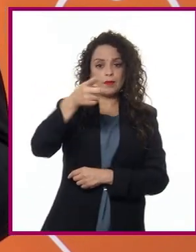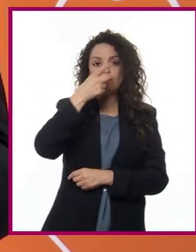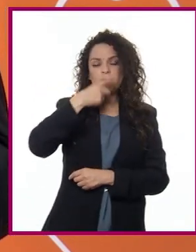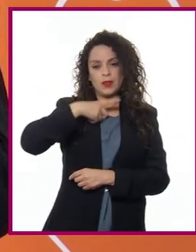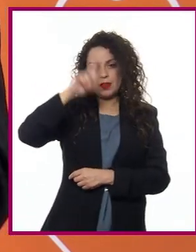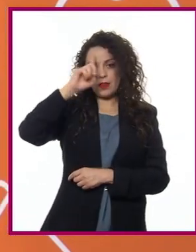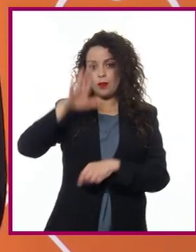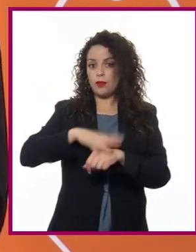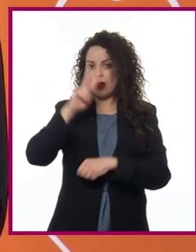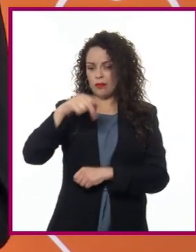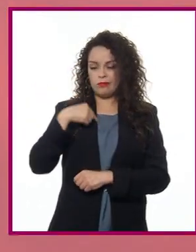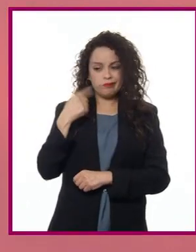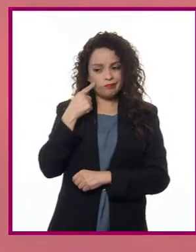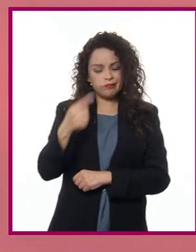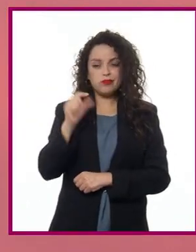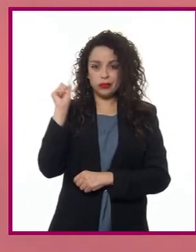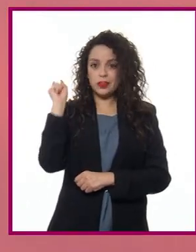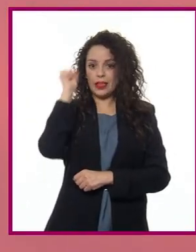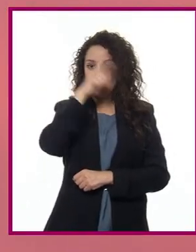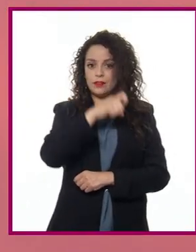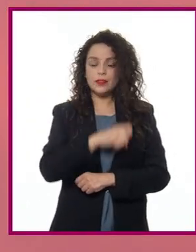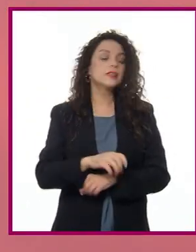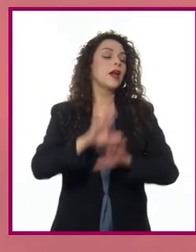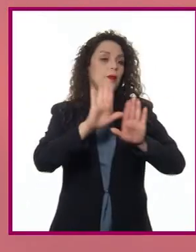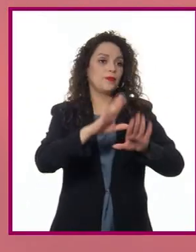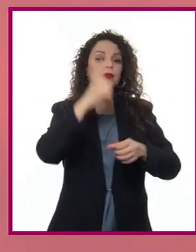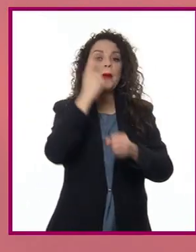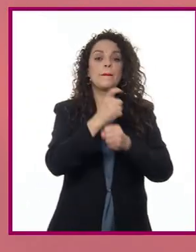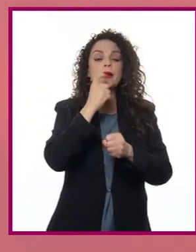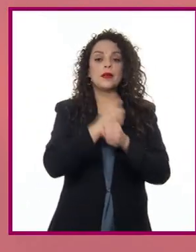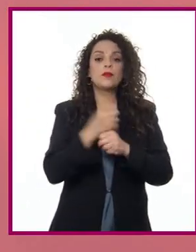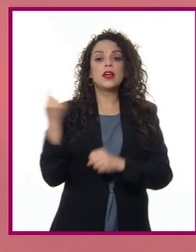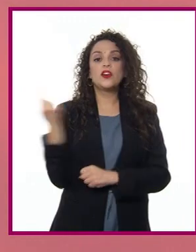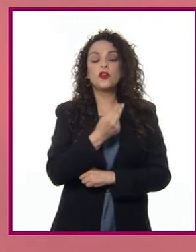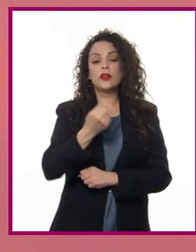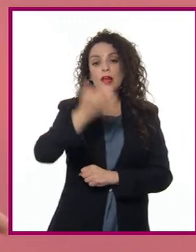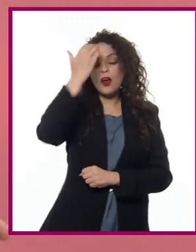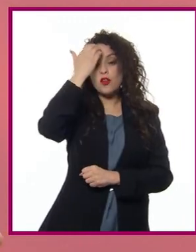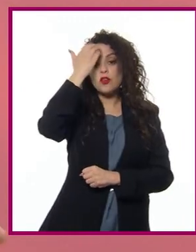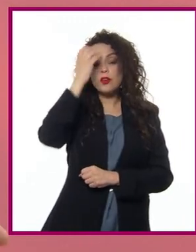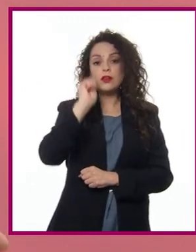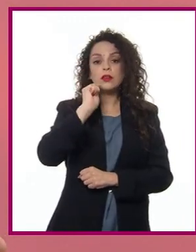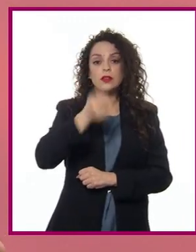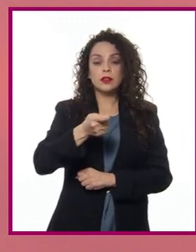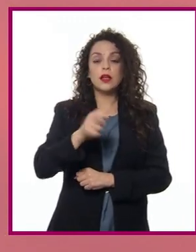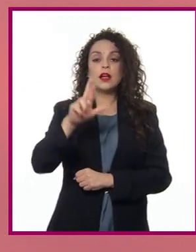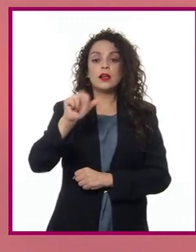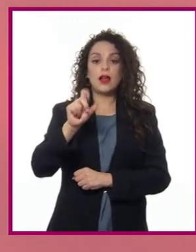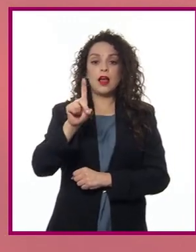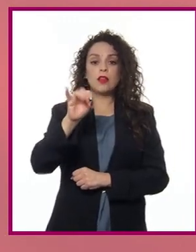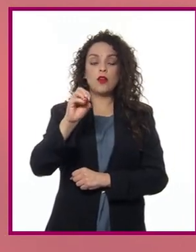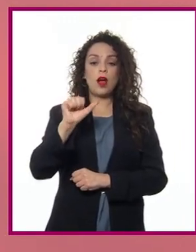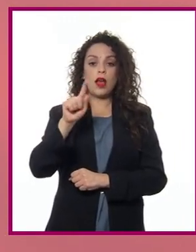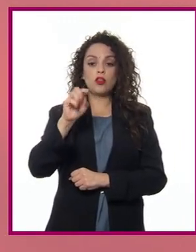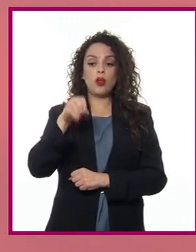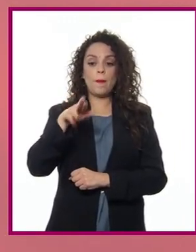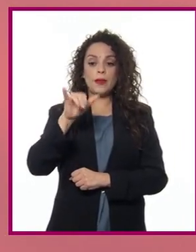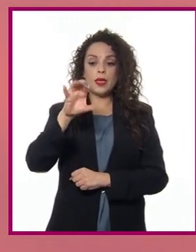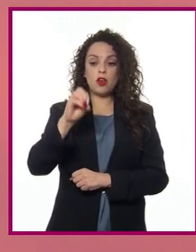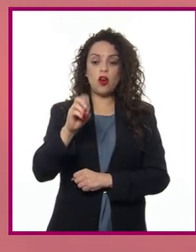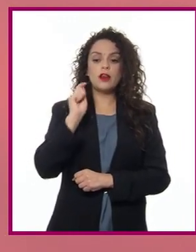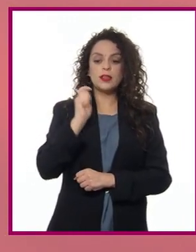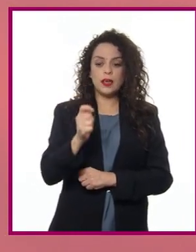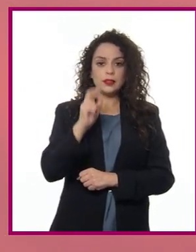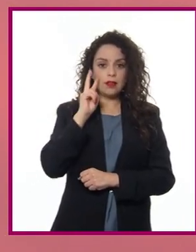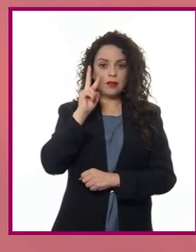porque lo veo complicado. Bien. Primero, debemos conocer qué es el radio atómico. El radio atómico